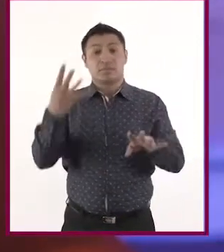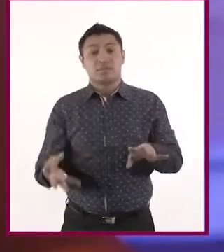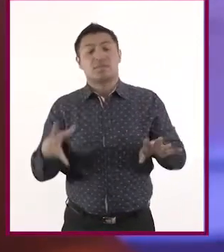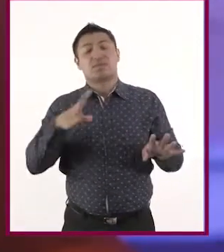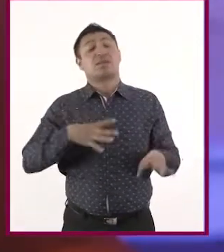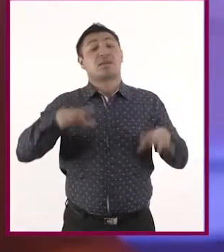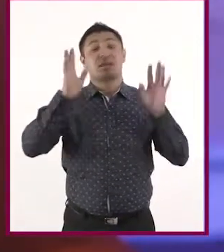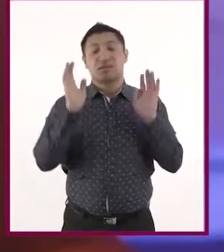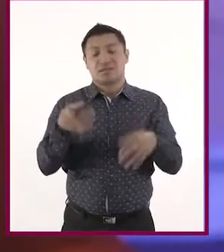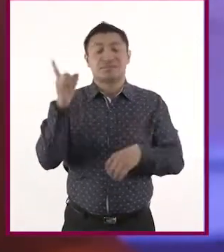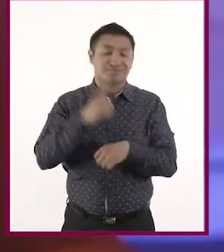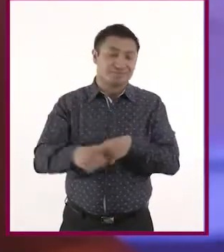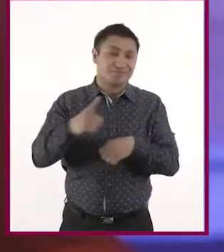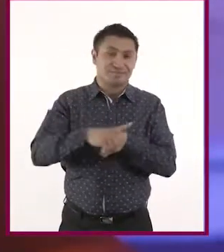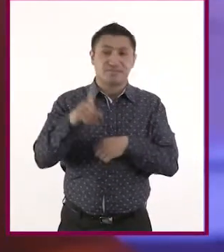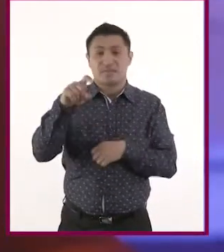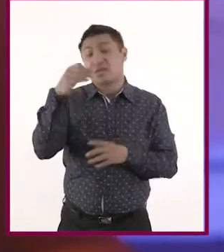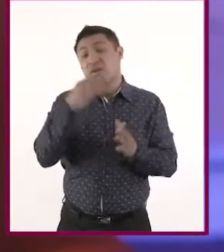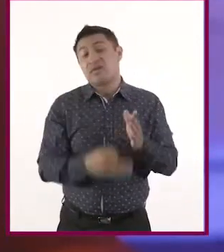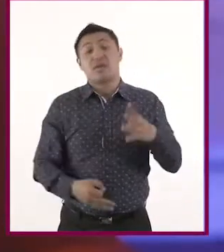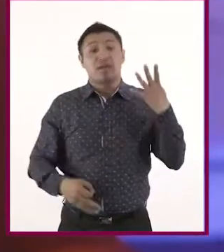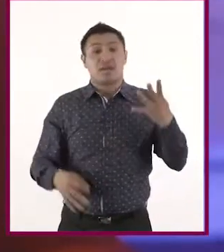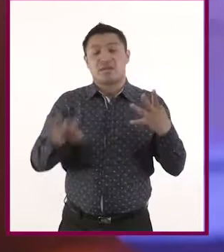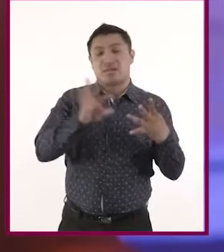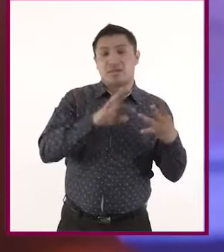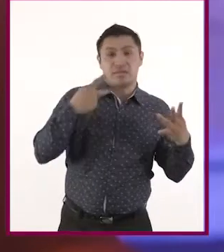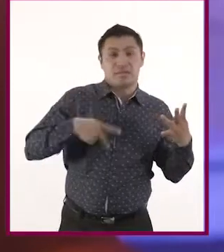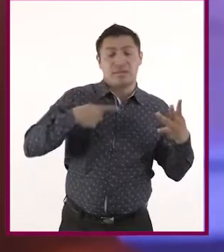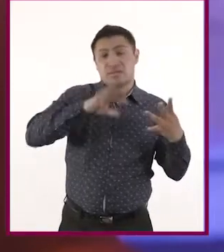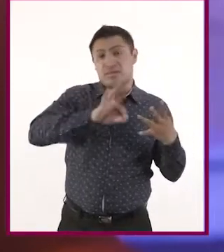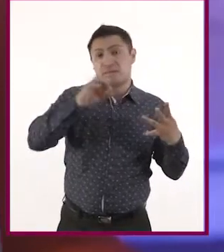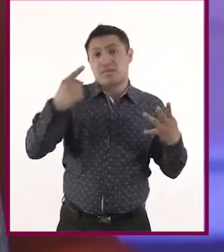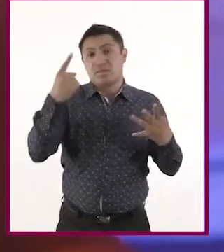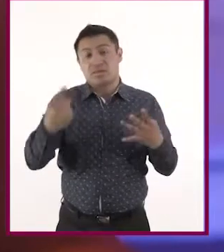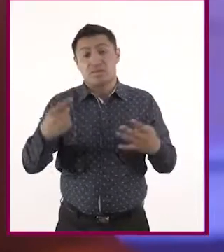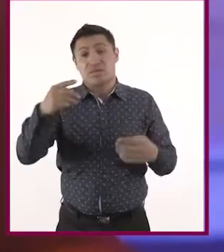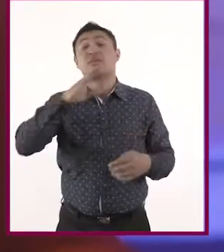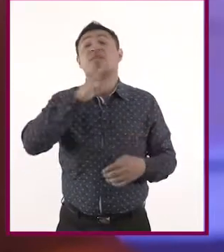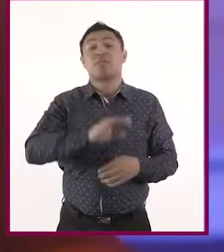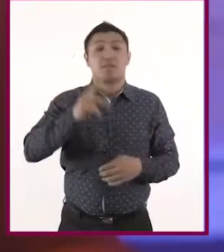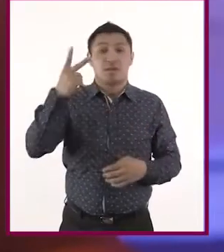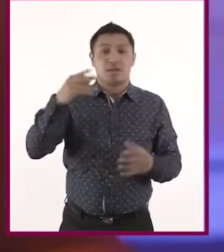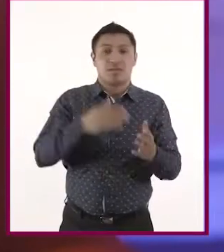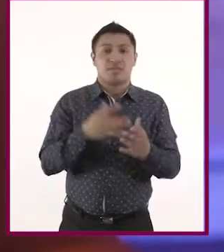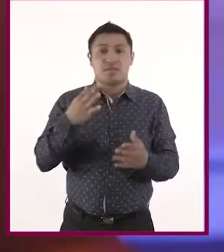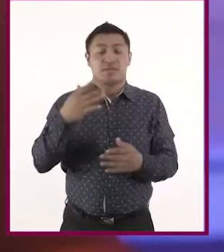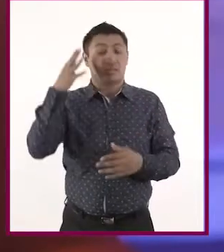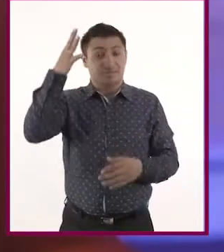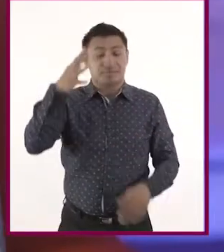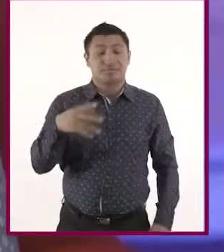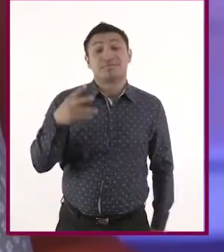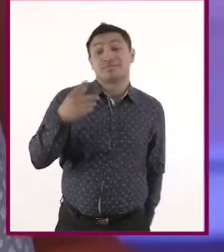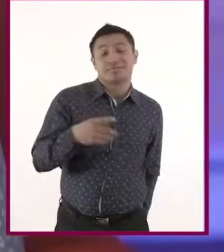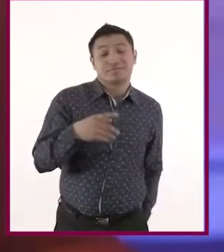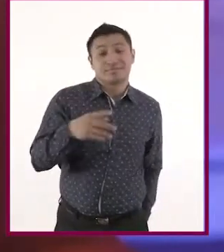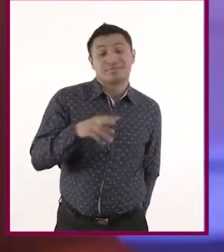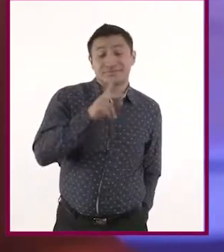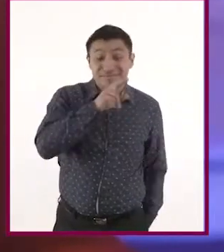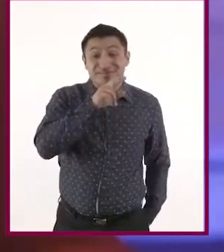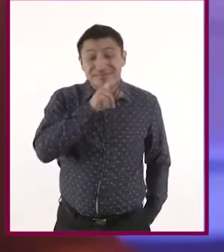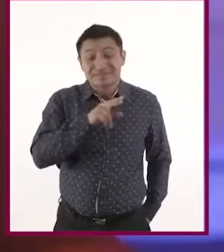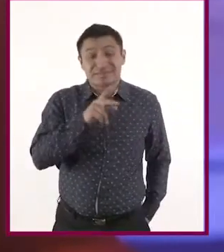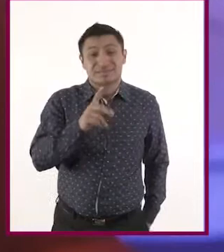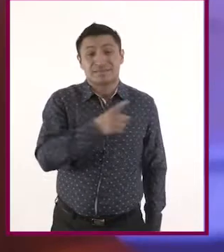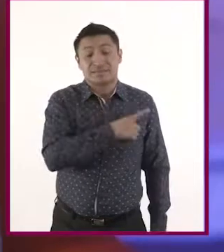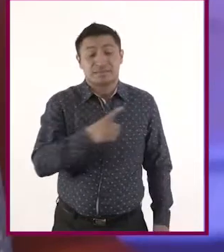siendo afectadas por la escasez de agua y 1 de cada 4 se verá afectada para el 2050. ¿No les parece alarmante? Tenemos que hacer algo ya.